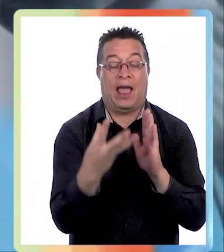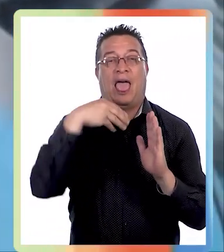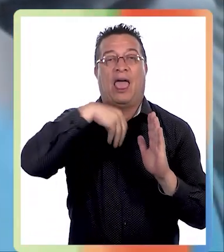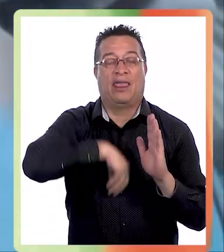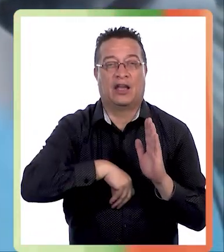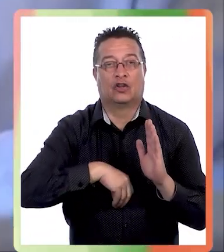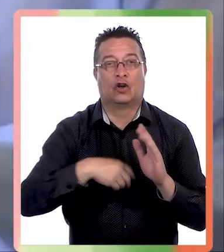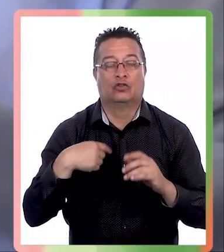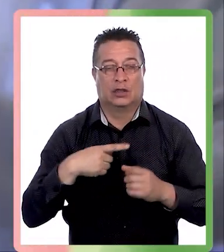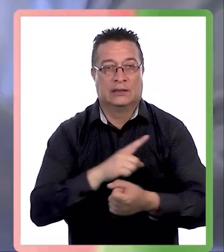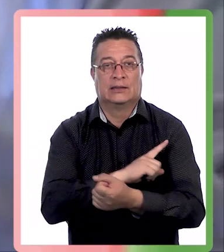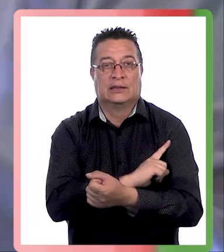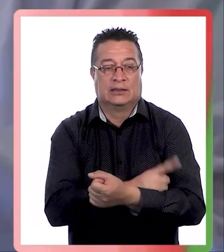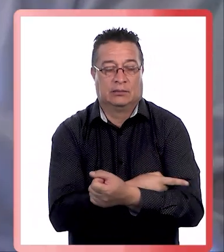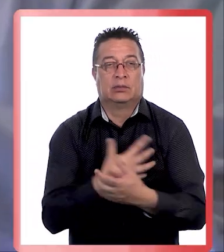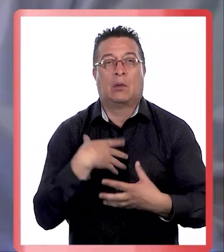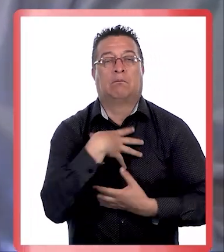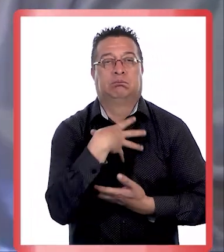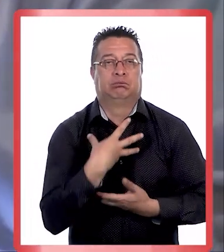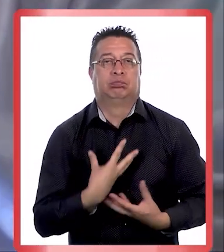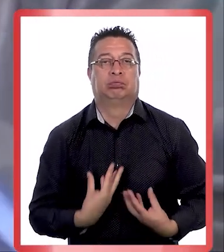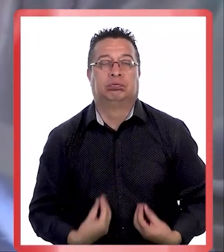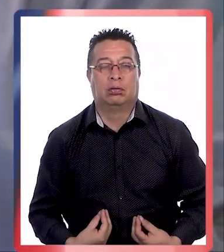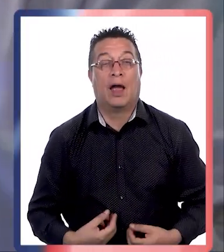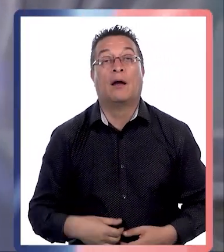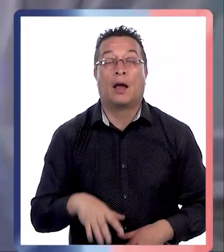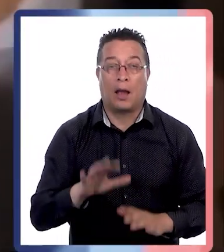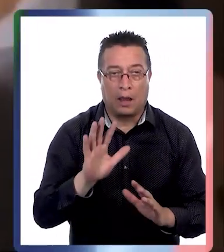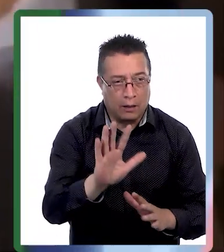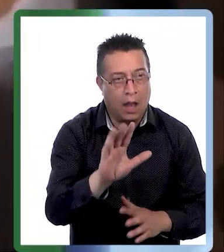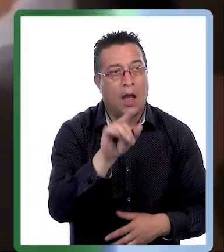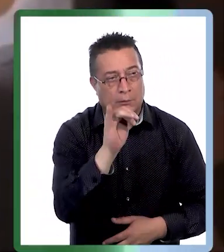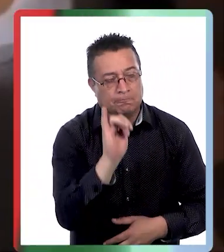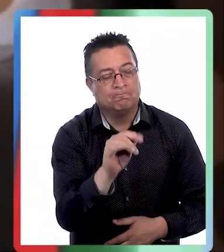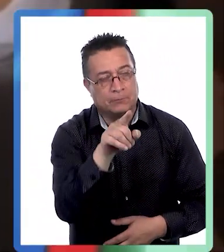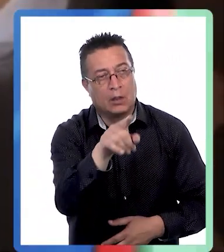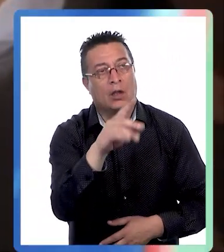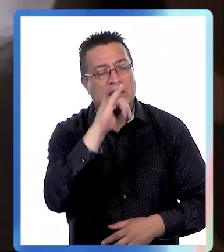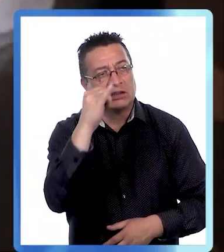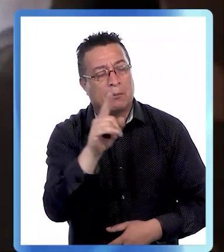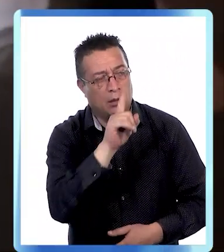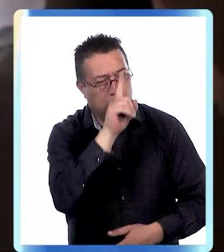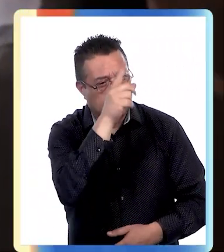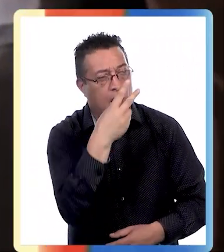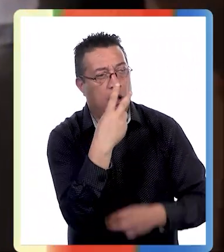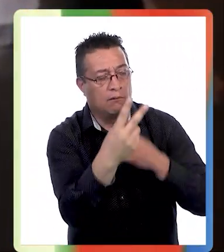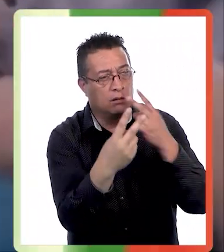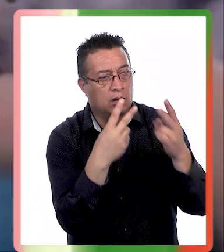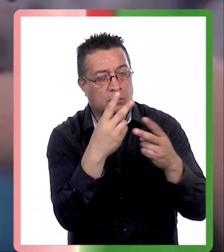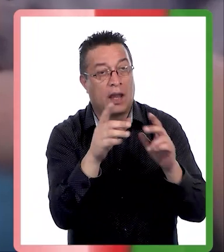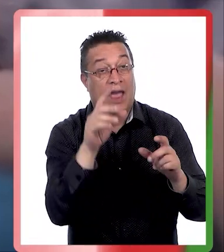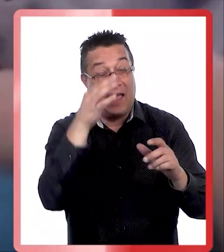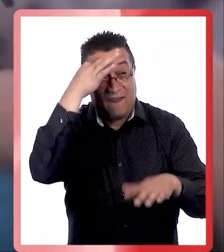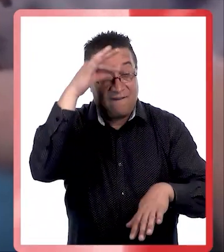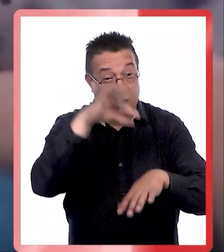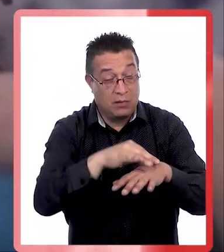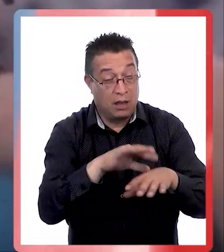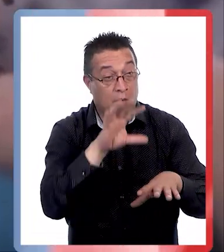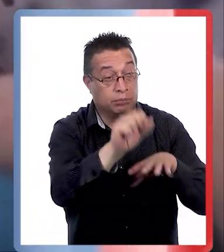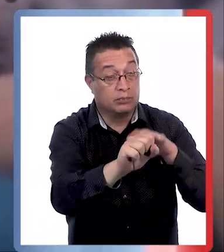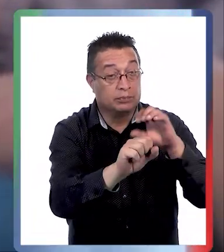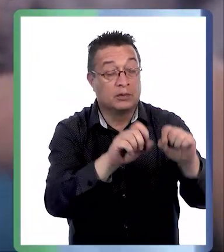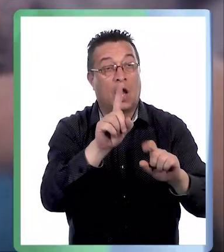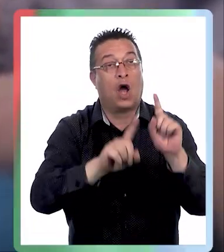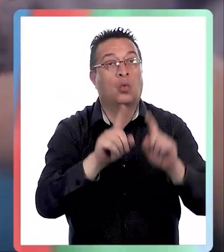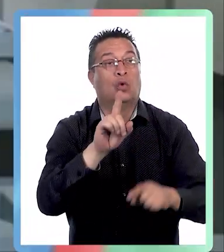energías que consume. Perfecto, porque lo tradicional que uno está acostumbrado quizás a ver es que se empiecen a detectar estas enfermedades mediante